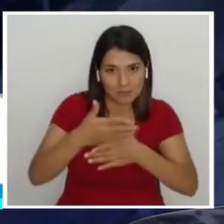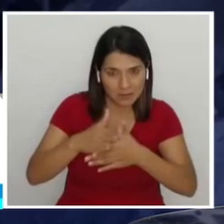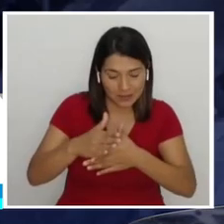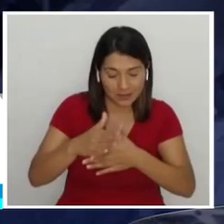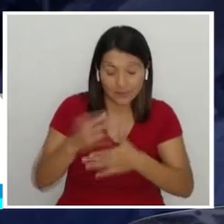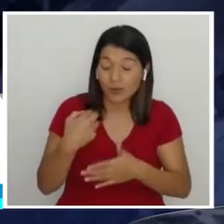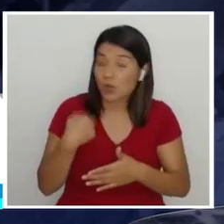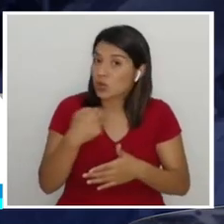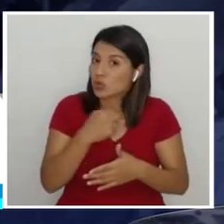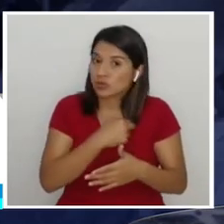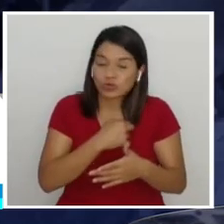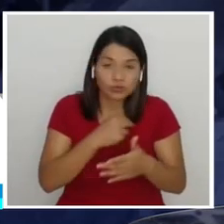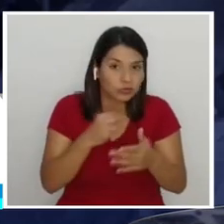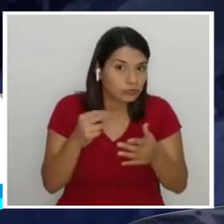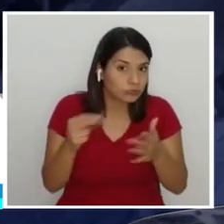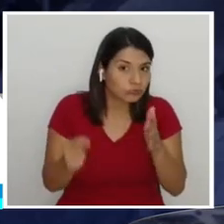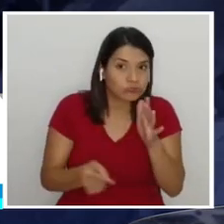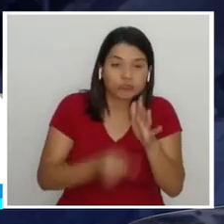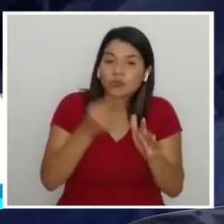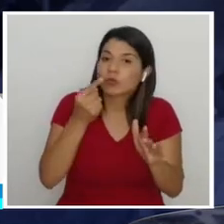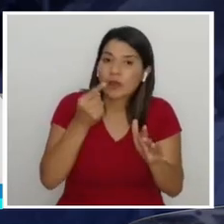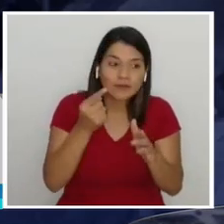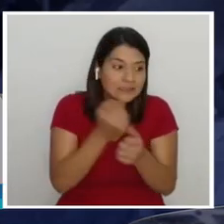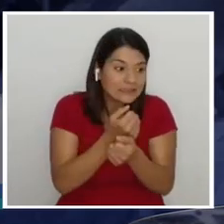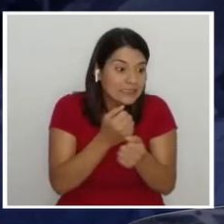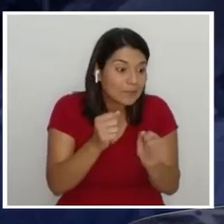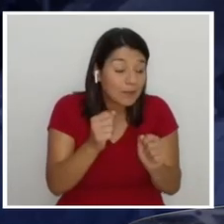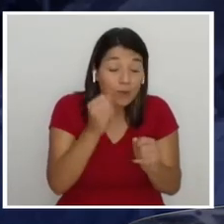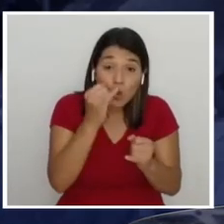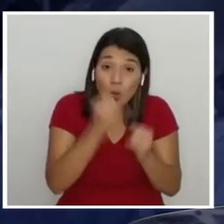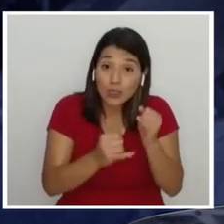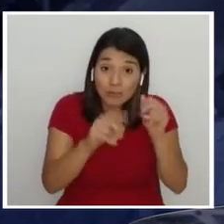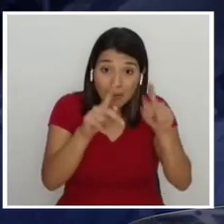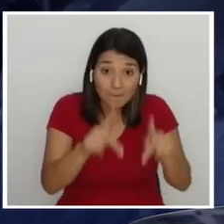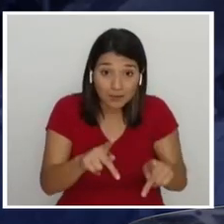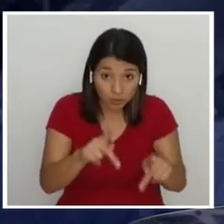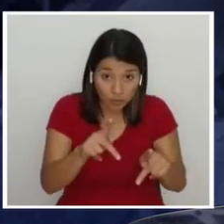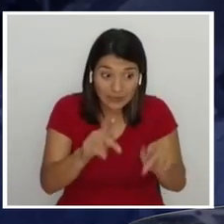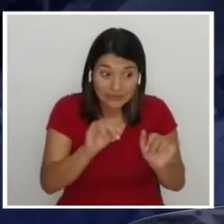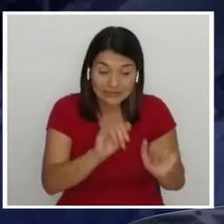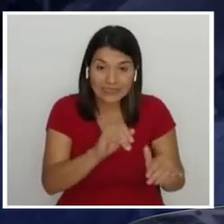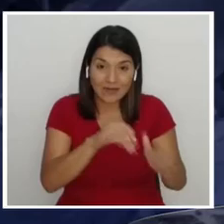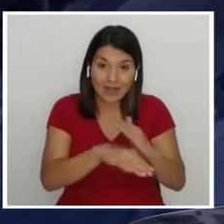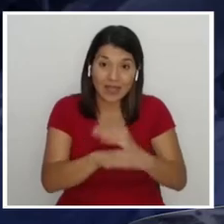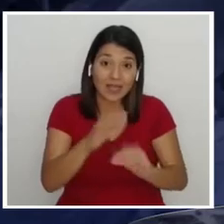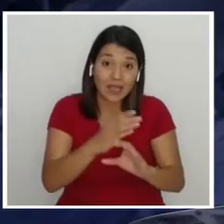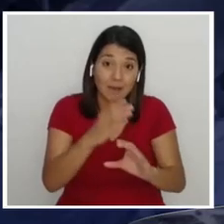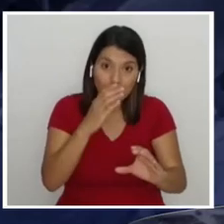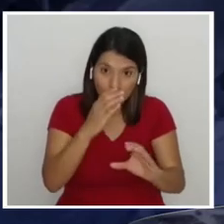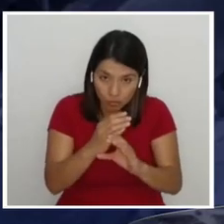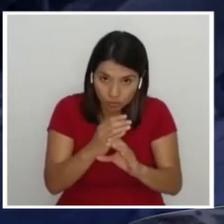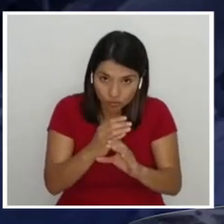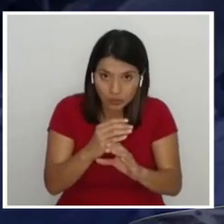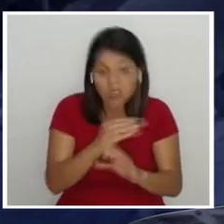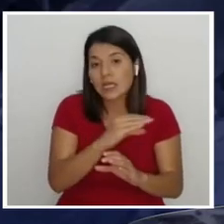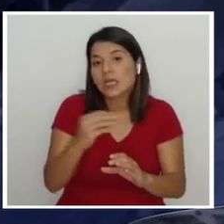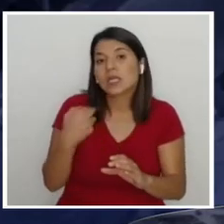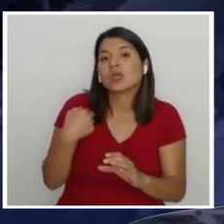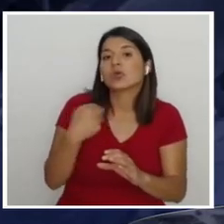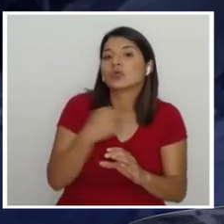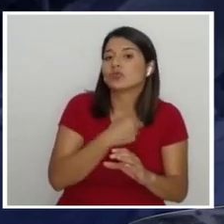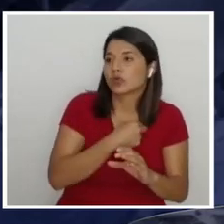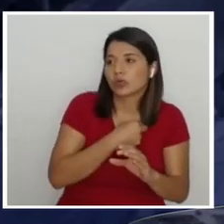inmediatamente extrajimos a la última persona del bus, nos devolvimos a preparar equipo, a acomodar equipo, cuerdas,